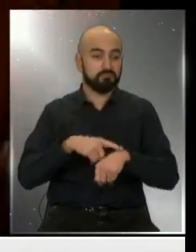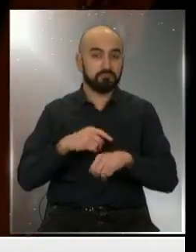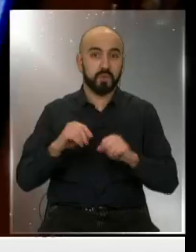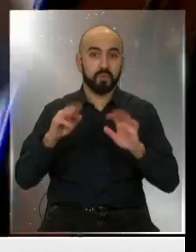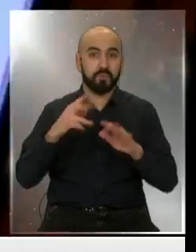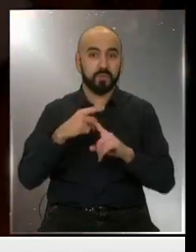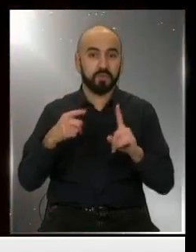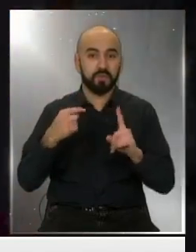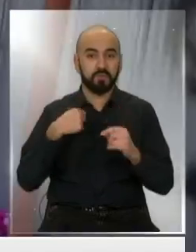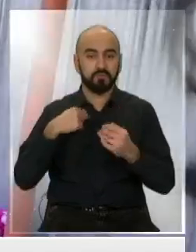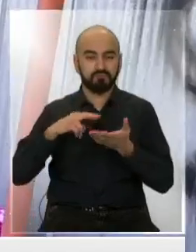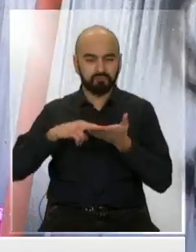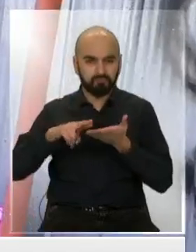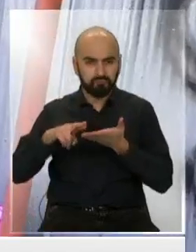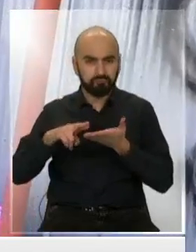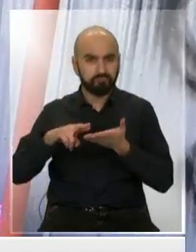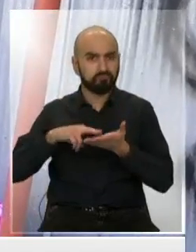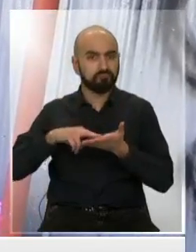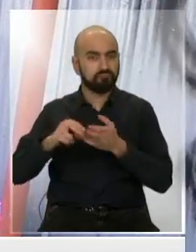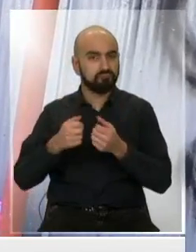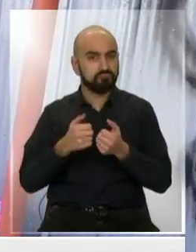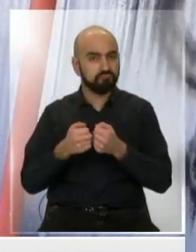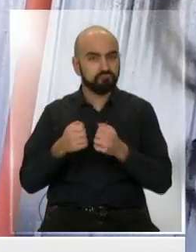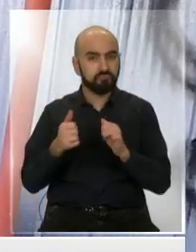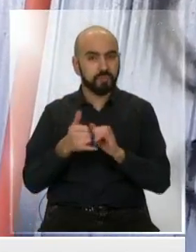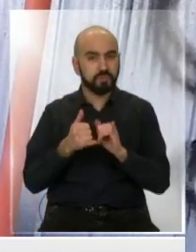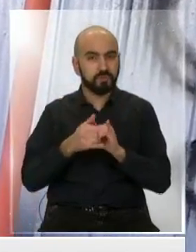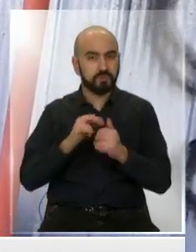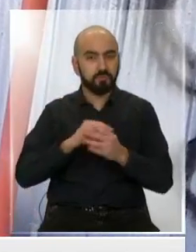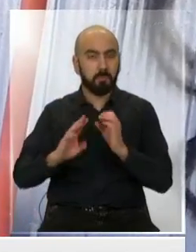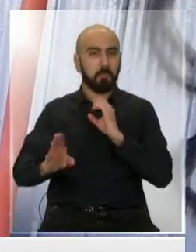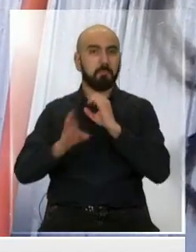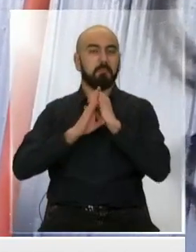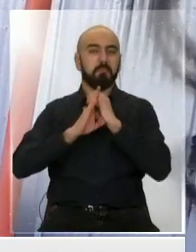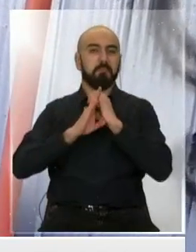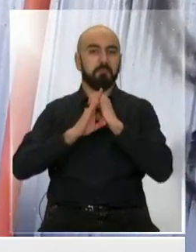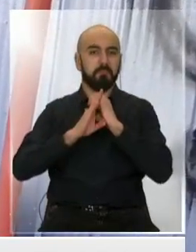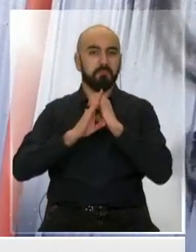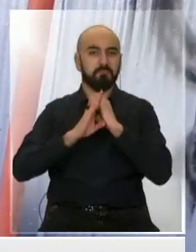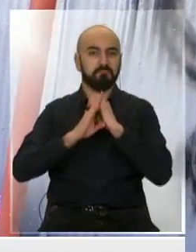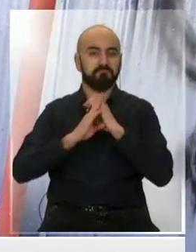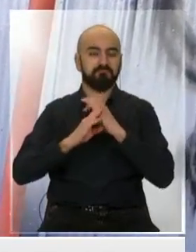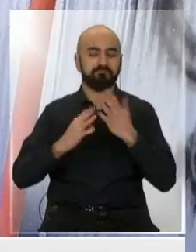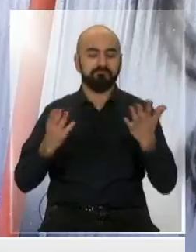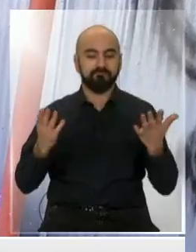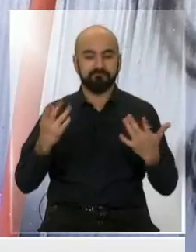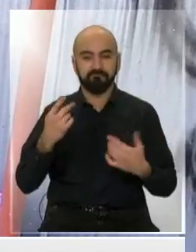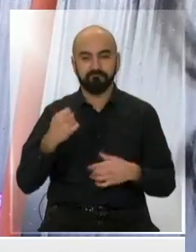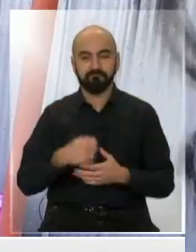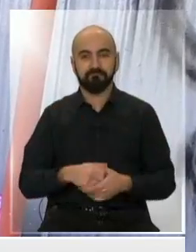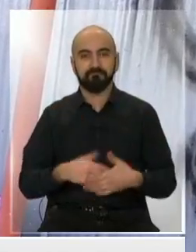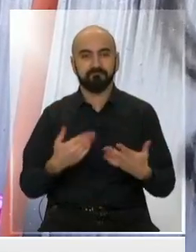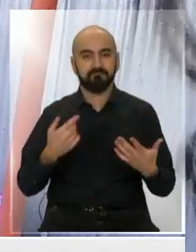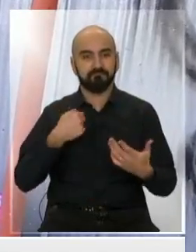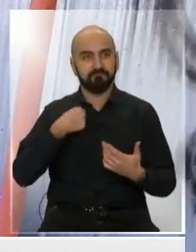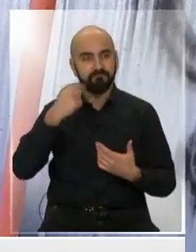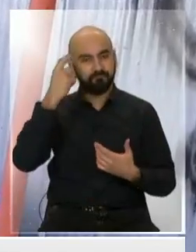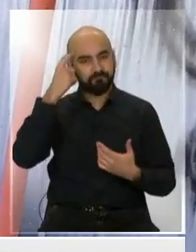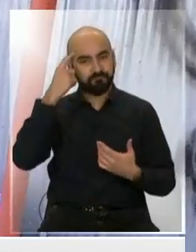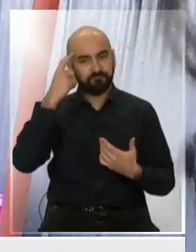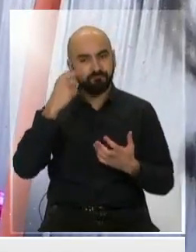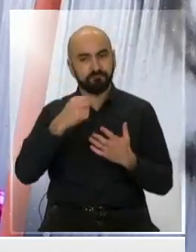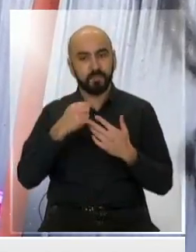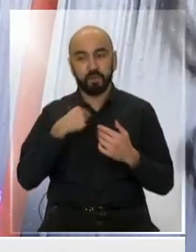le empecé a hablar. Le empecé a mandar WhatsApp y me bloqueó. Entonces ya ahí dije yo, o sea, y